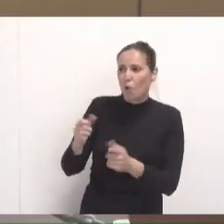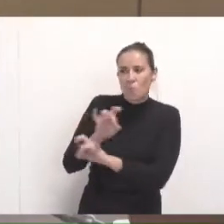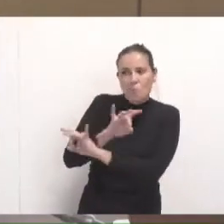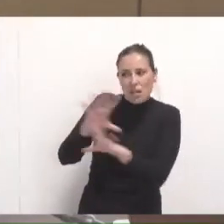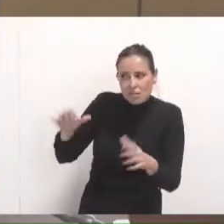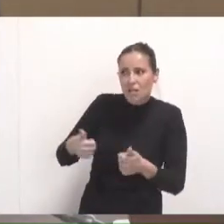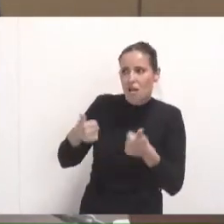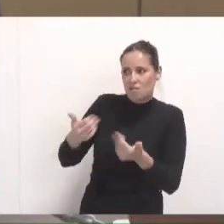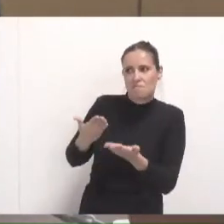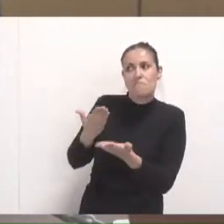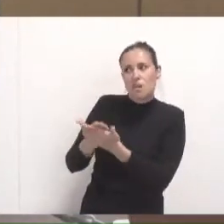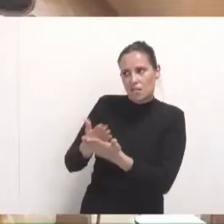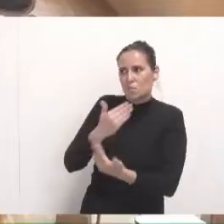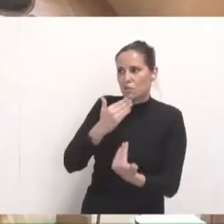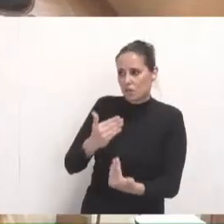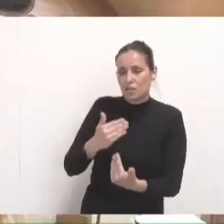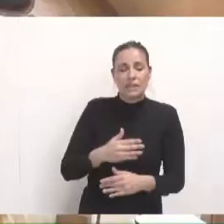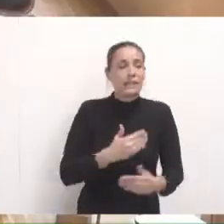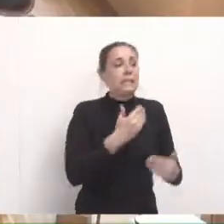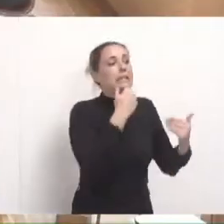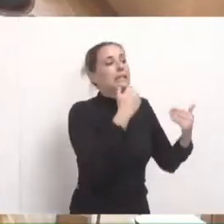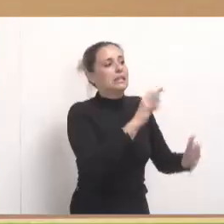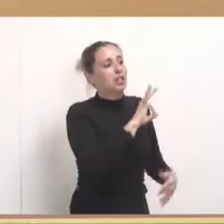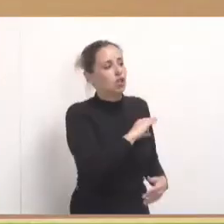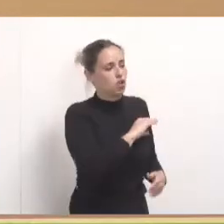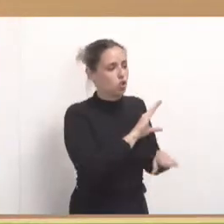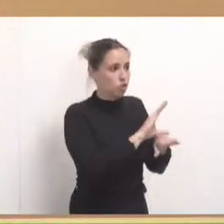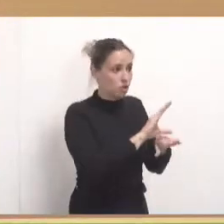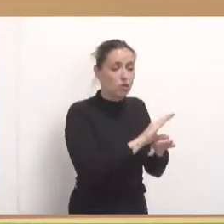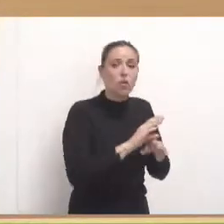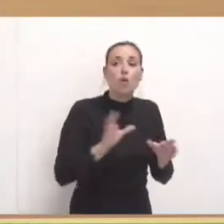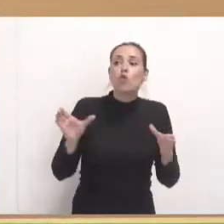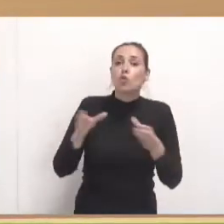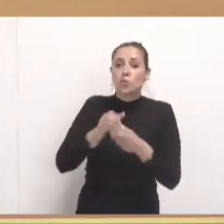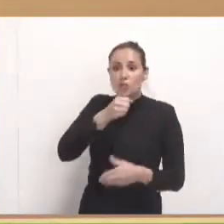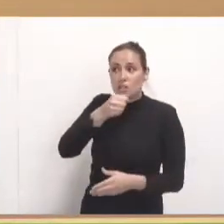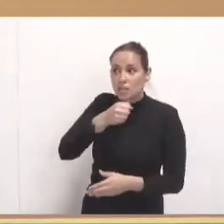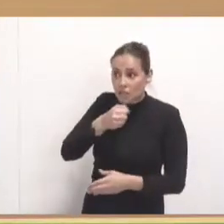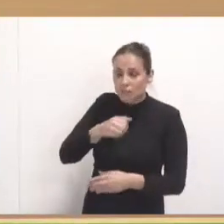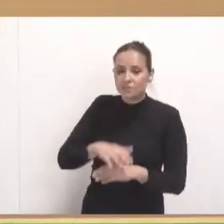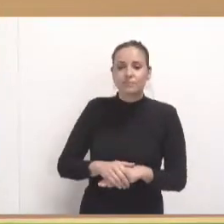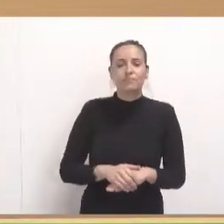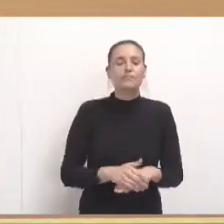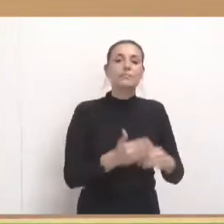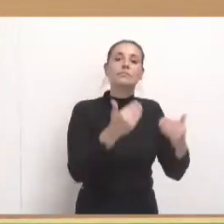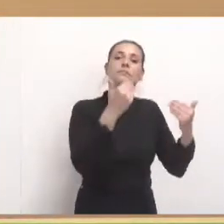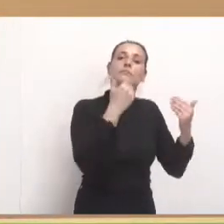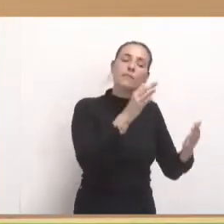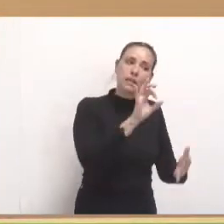claro. Muchas gracias. Gracias, señor consejero. Por el Grupo Socialista. Muchas gracias, señor presidente.